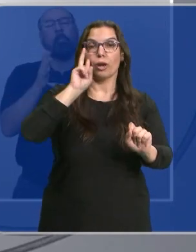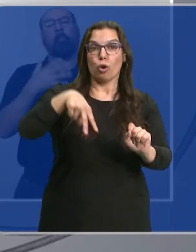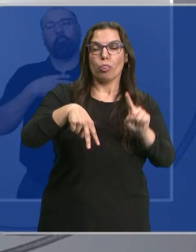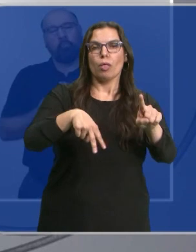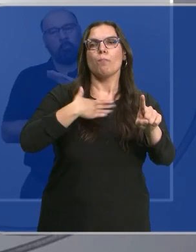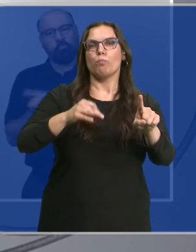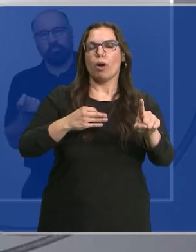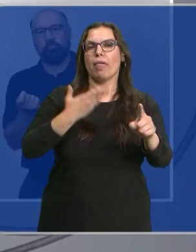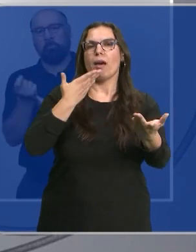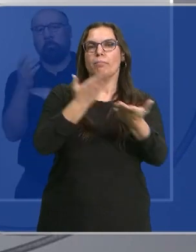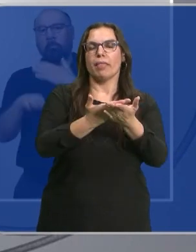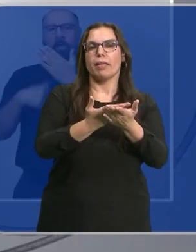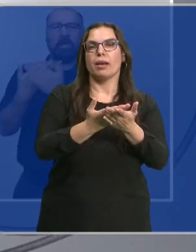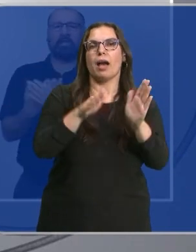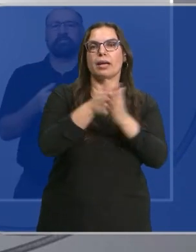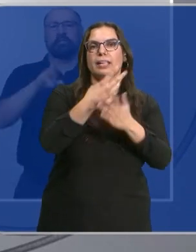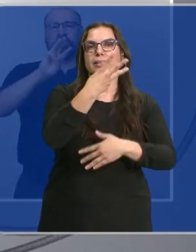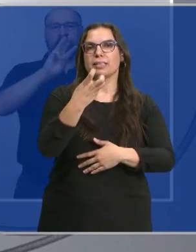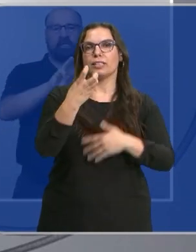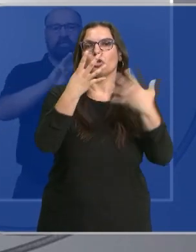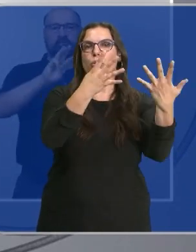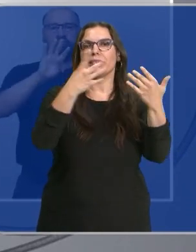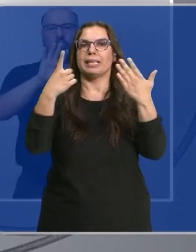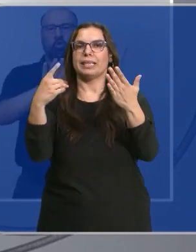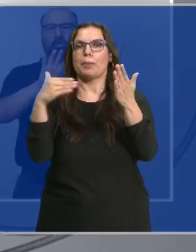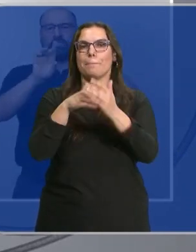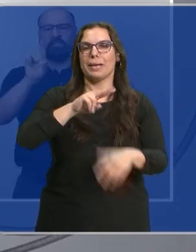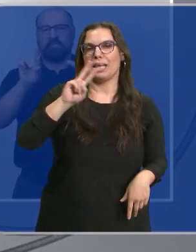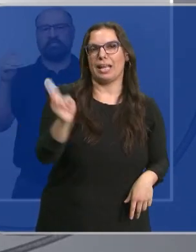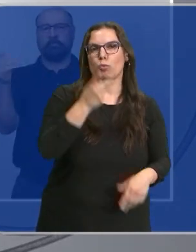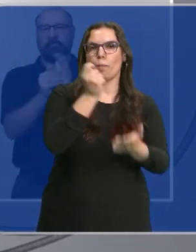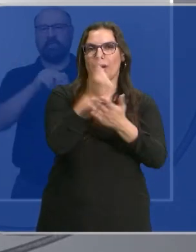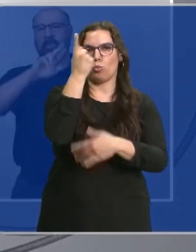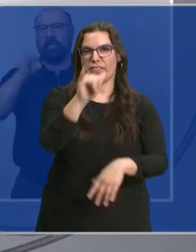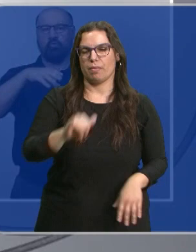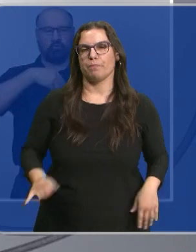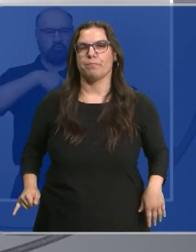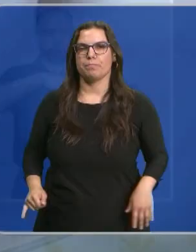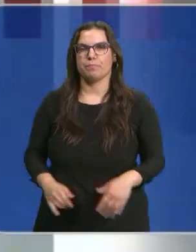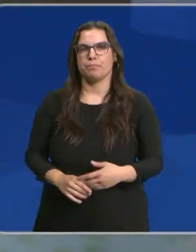acceder a ayudas de hasta 396.000 euros en un pago único.